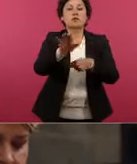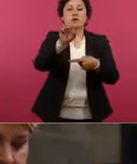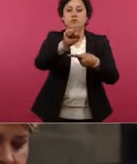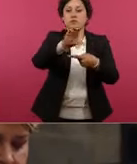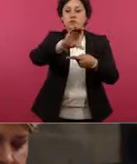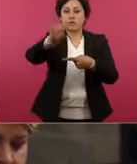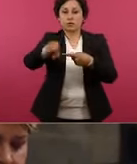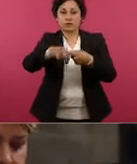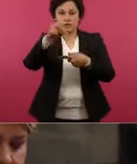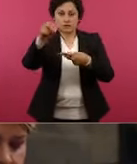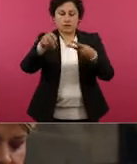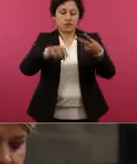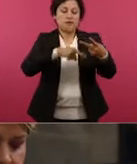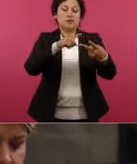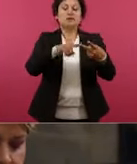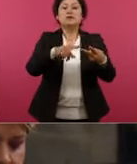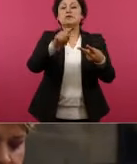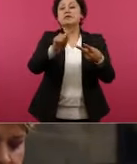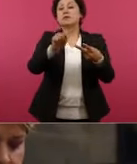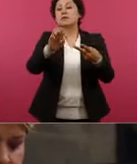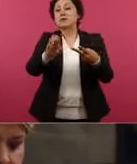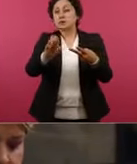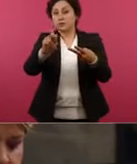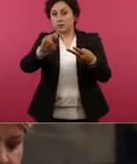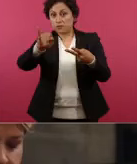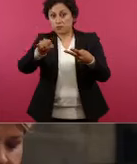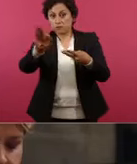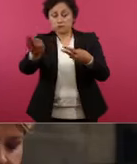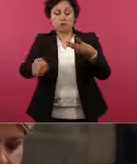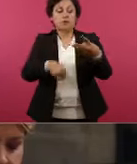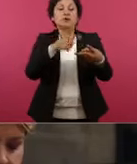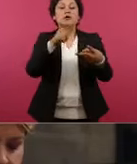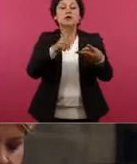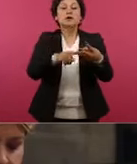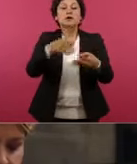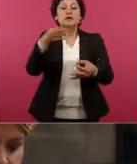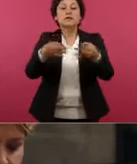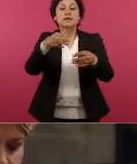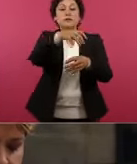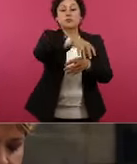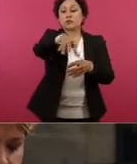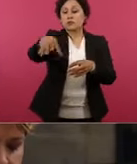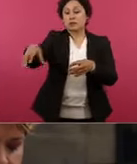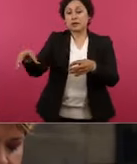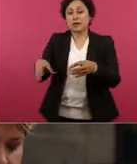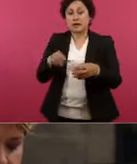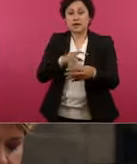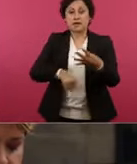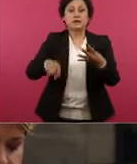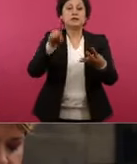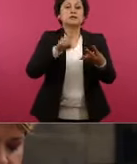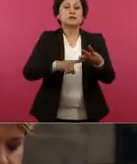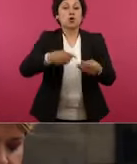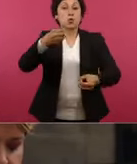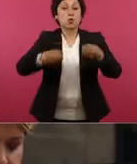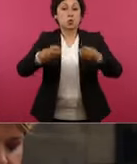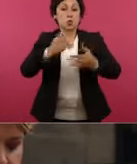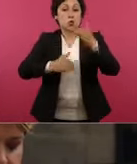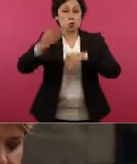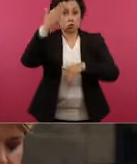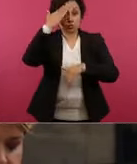el Tribunal Electoral, los tribunales de circuito, los juzgados de distrito y el Consejo de